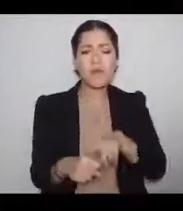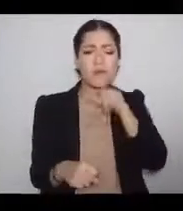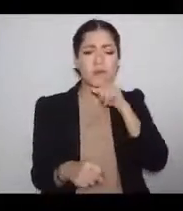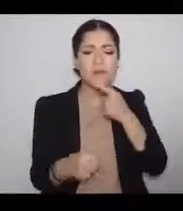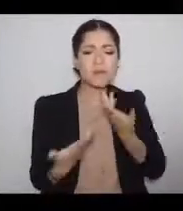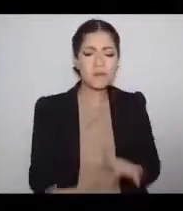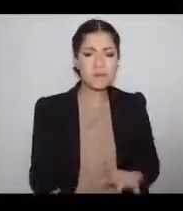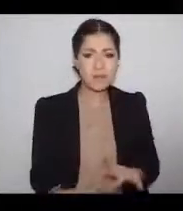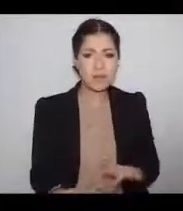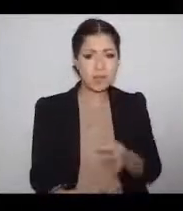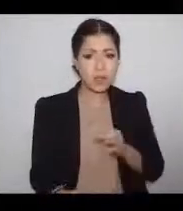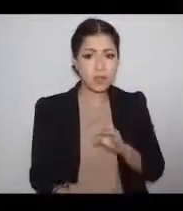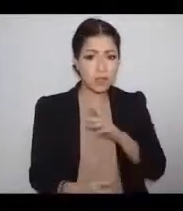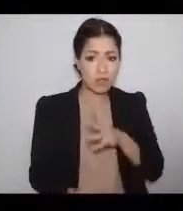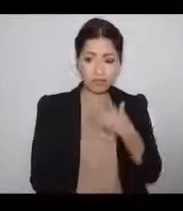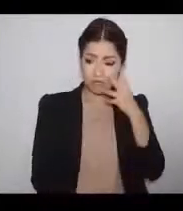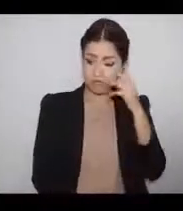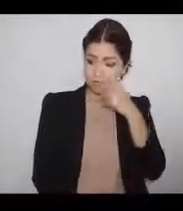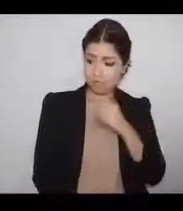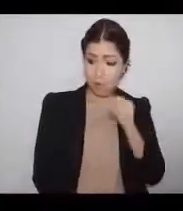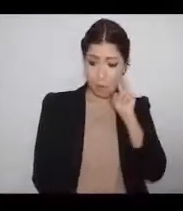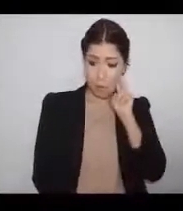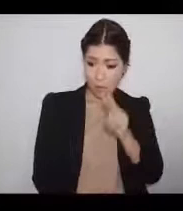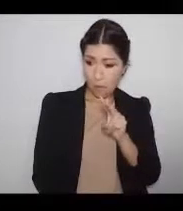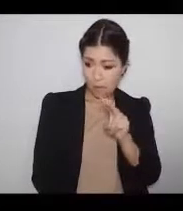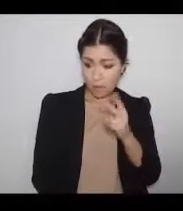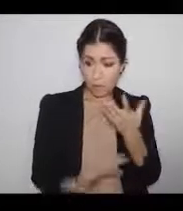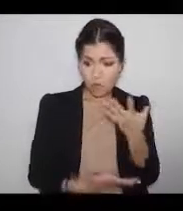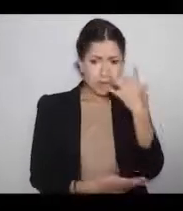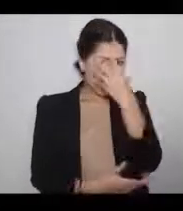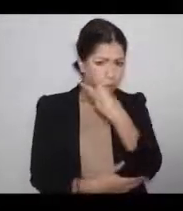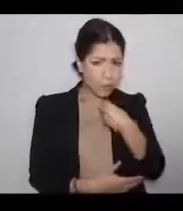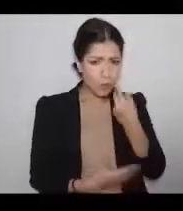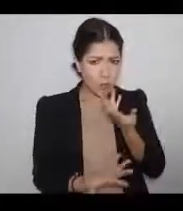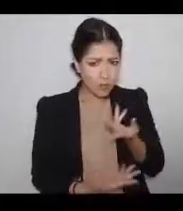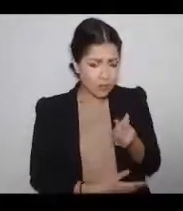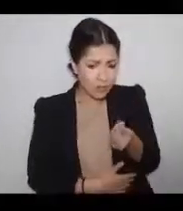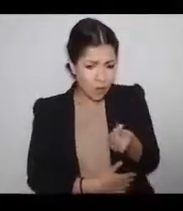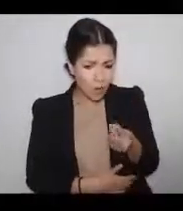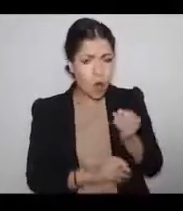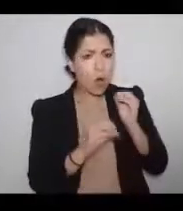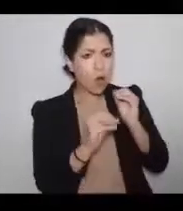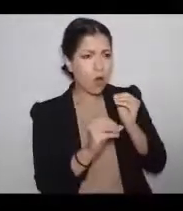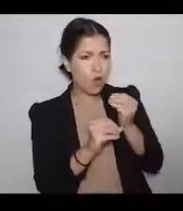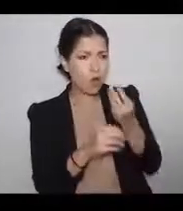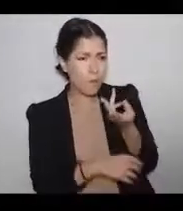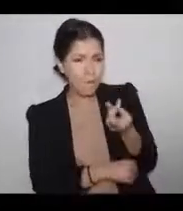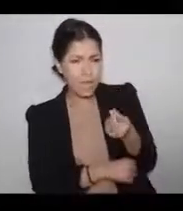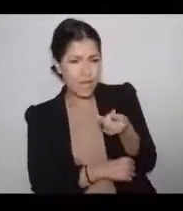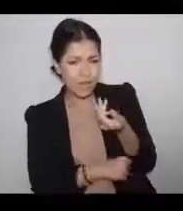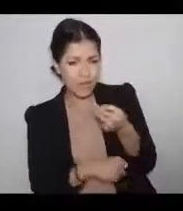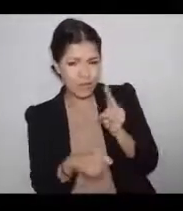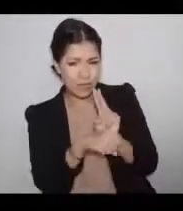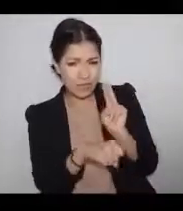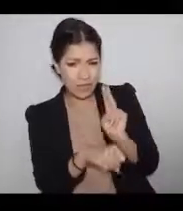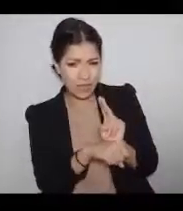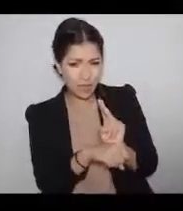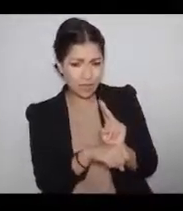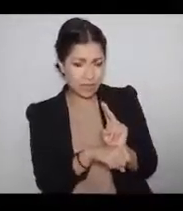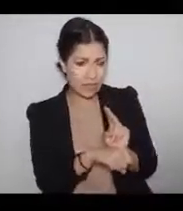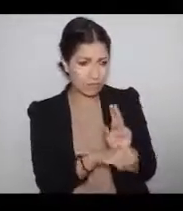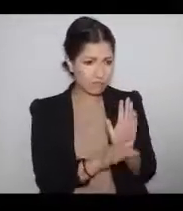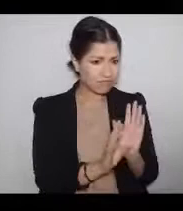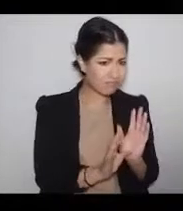un cachorro adorable, ni un lebrel de cacería, ni un perro guardián. Eres, si